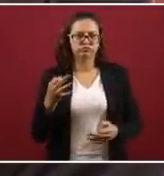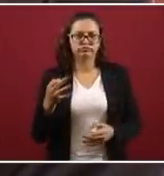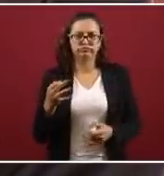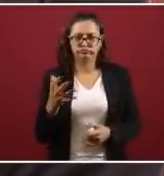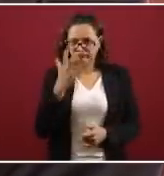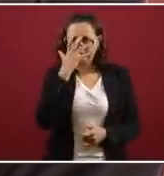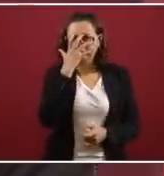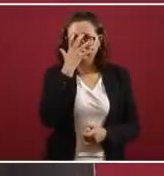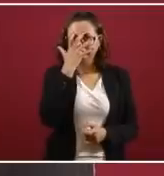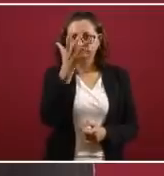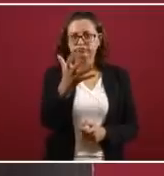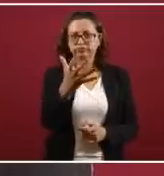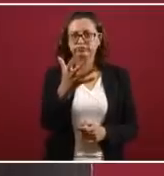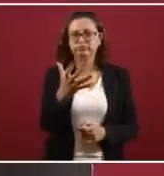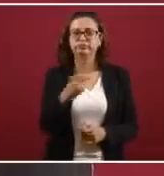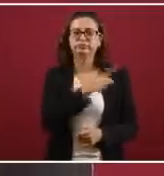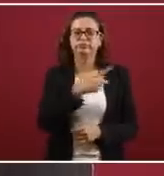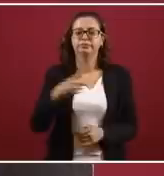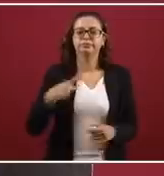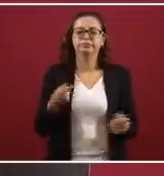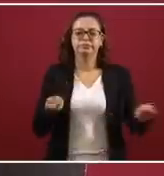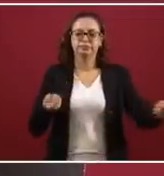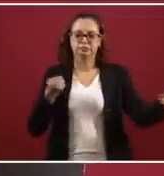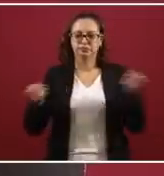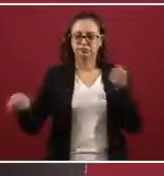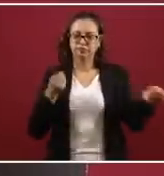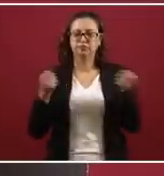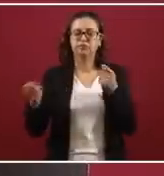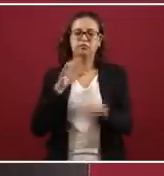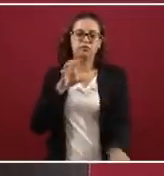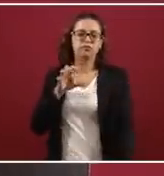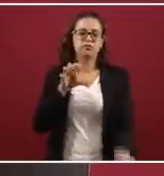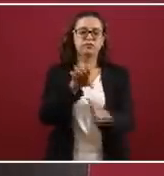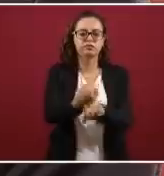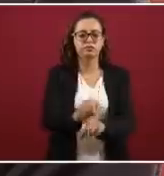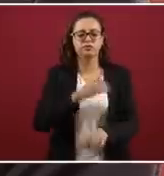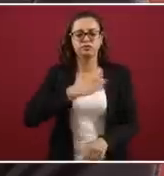que gobernar y hacer justicia.